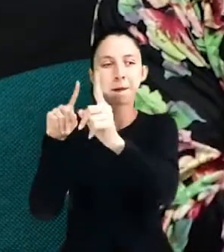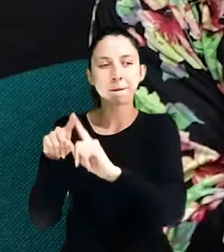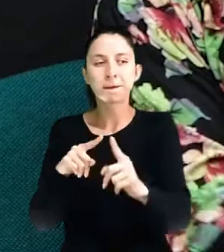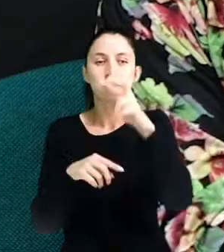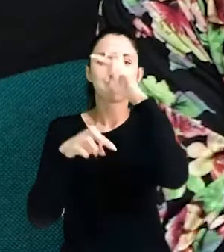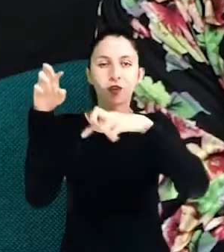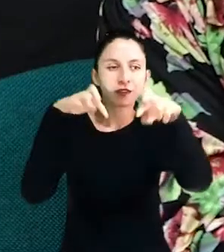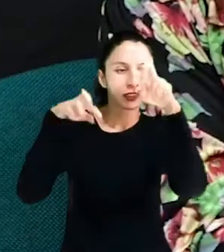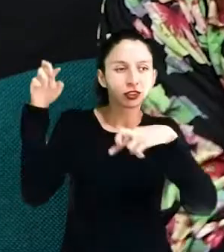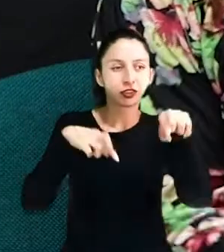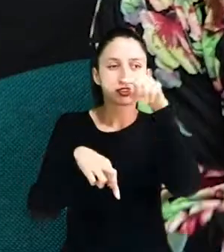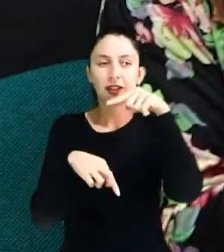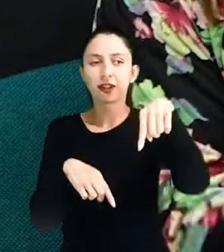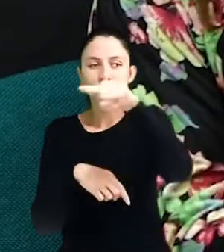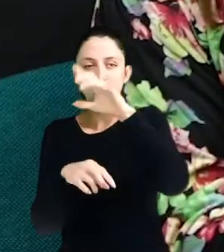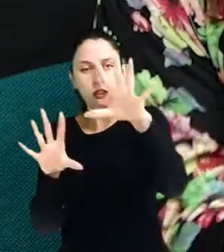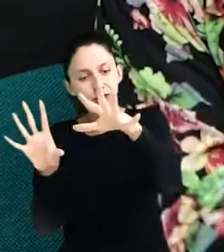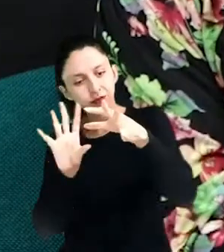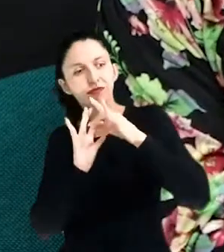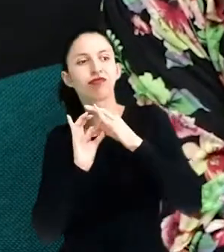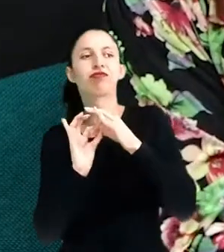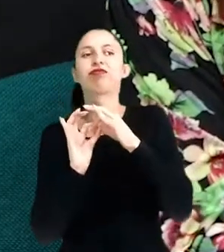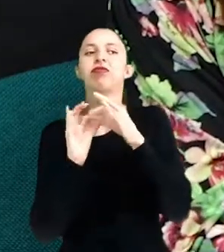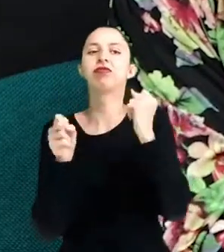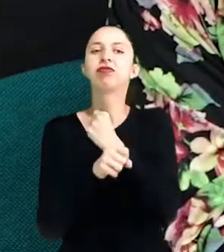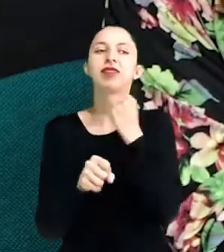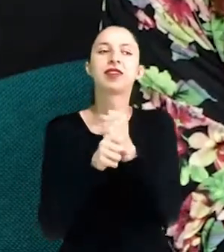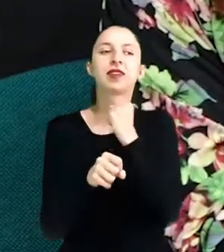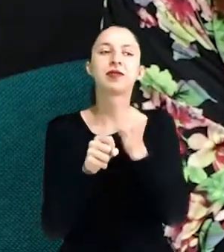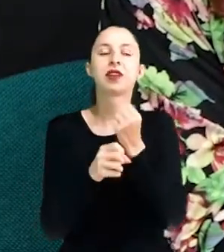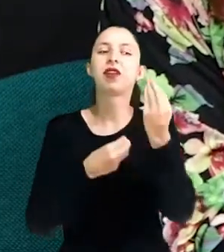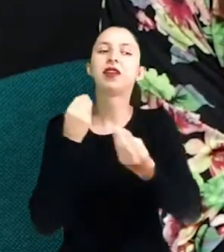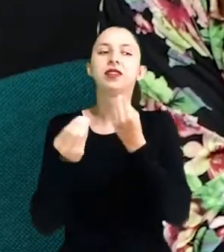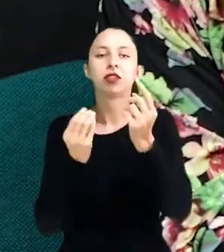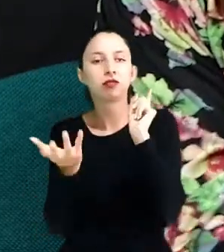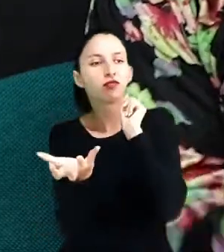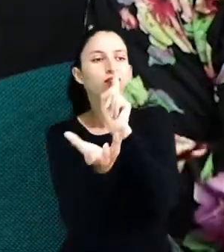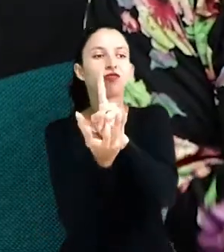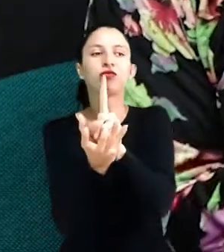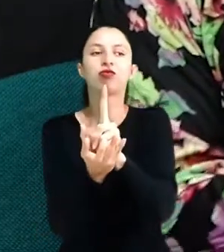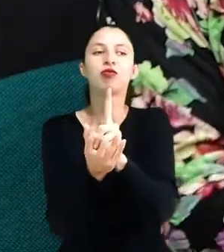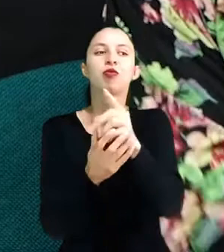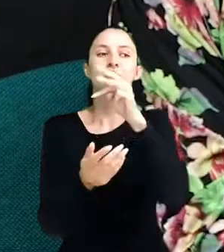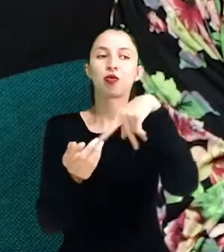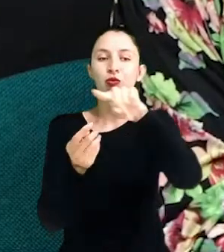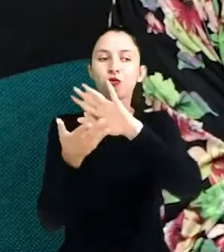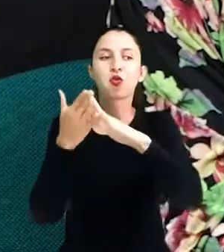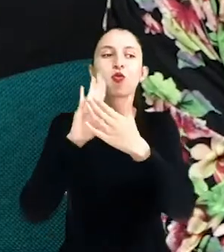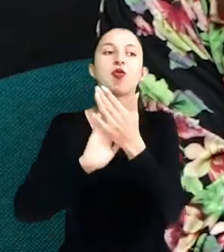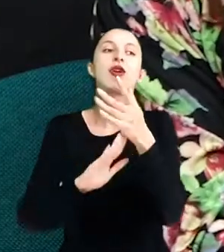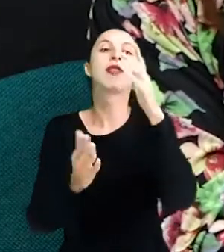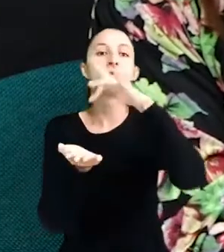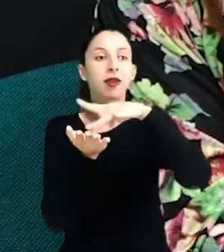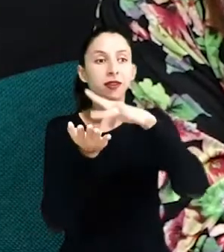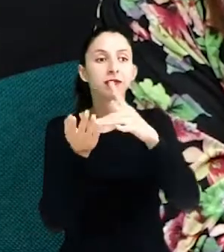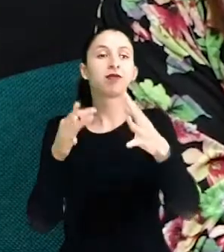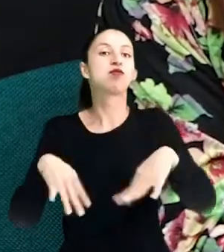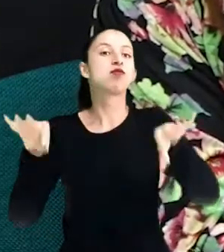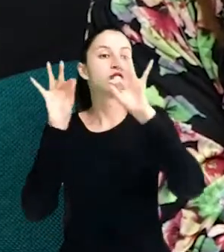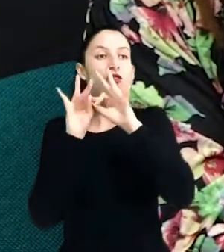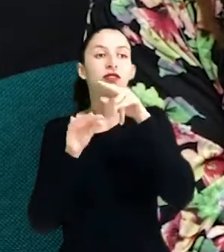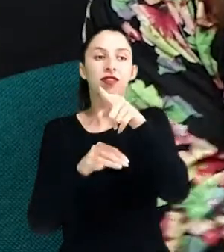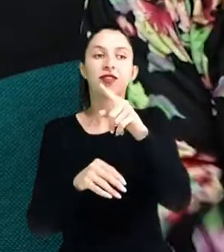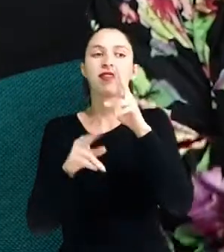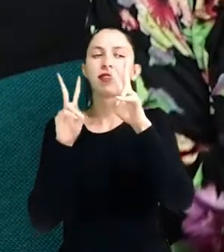universidad y llevando, por supuesto, toda esa intervención comunitaria y participativa que es fundamental. Vemos que ese es un común denominador, profe, en